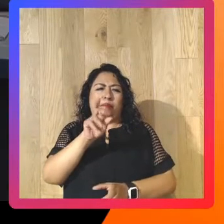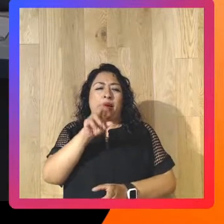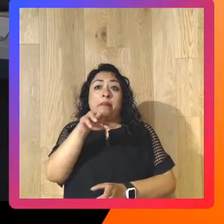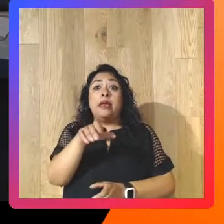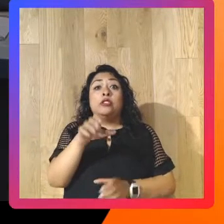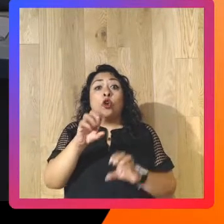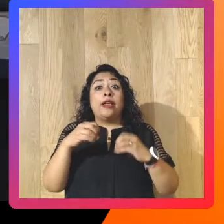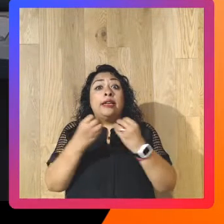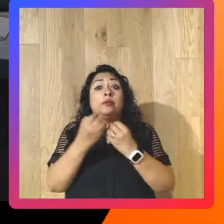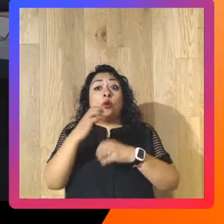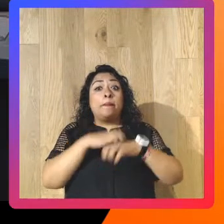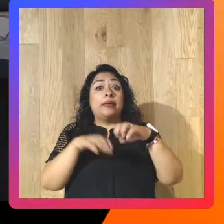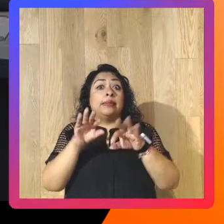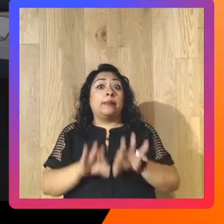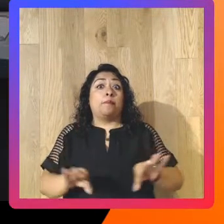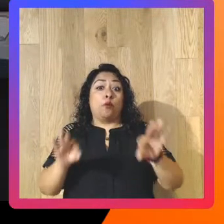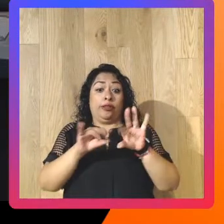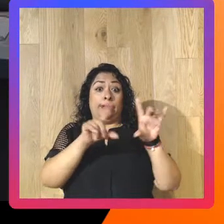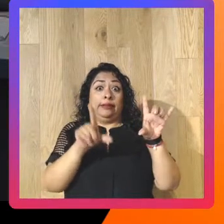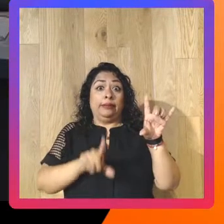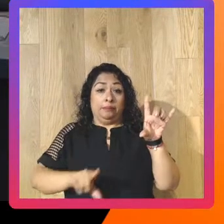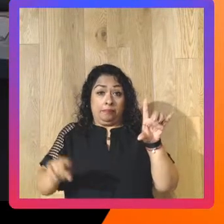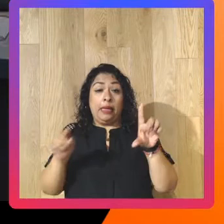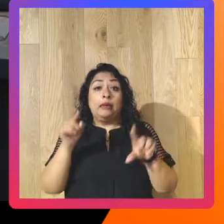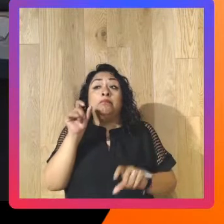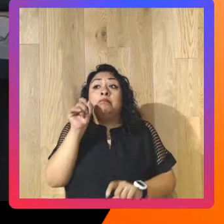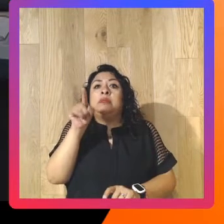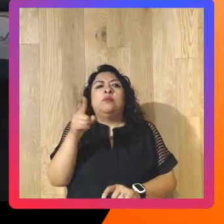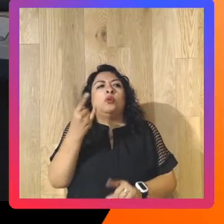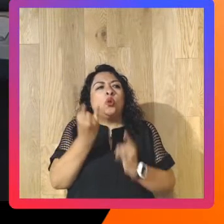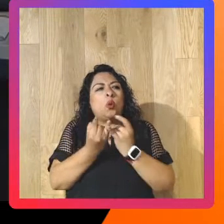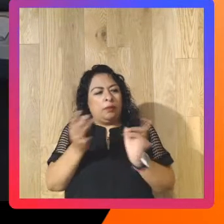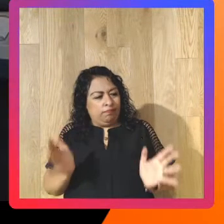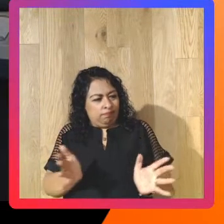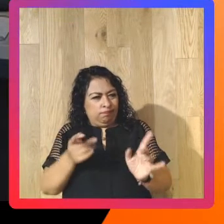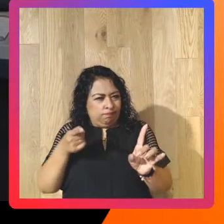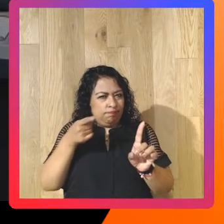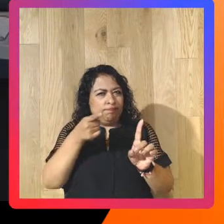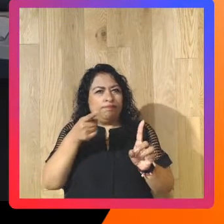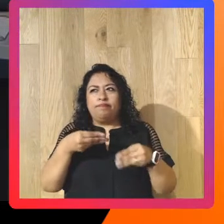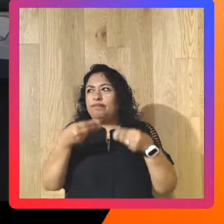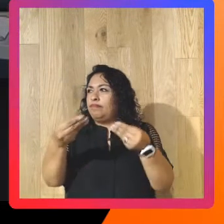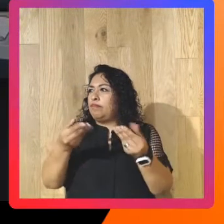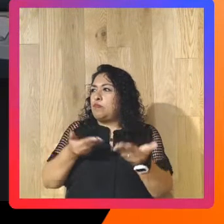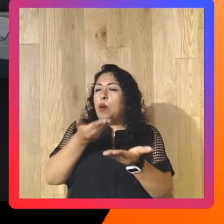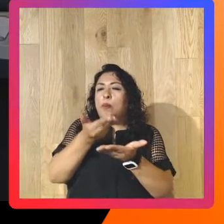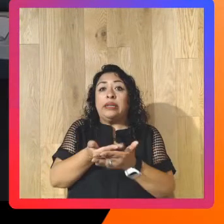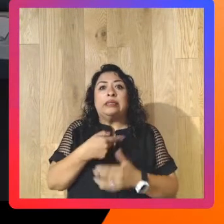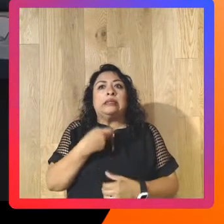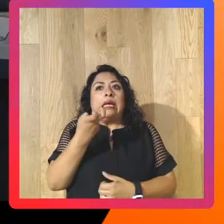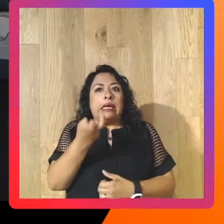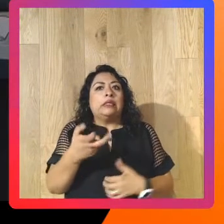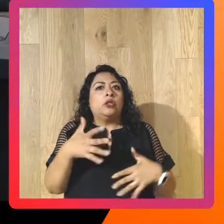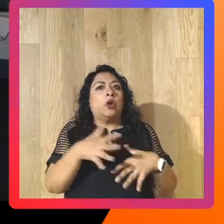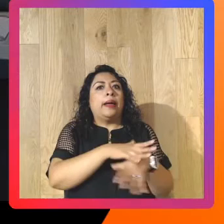organismos empresariales más importantes del país, y marcar, ser como punta de lanza, llevar esta iniciativa, creo que va a